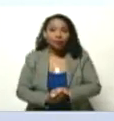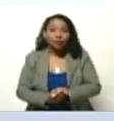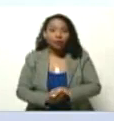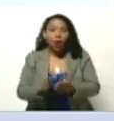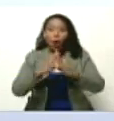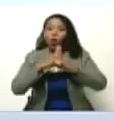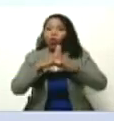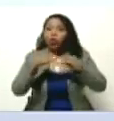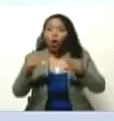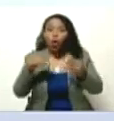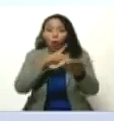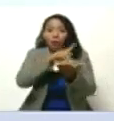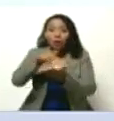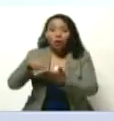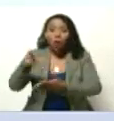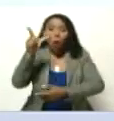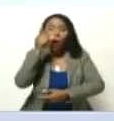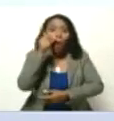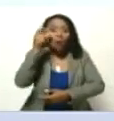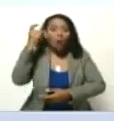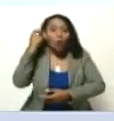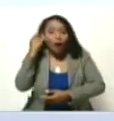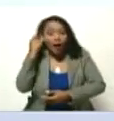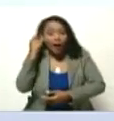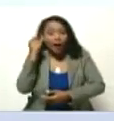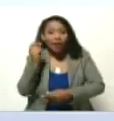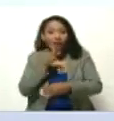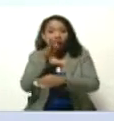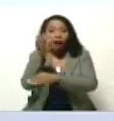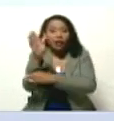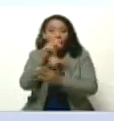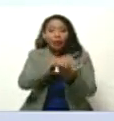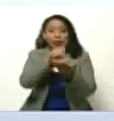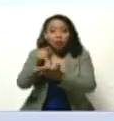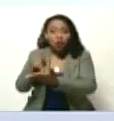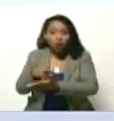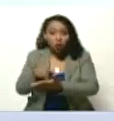todos los militantes, hombres y mujeres, que estén allí,